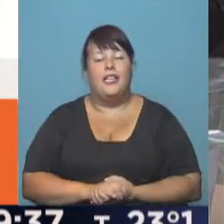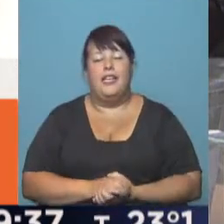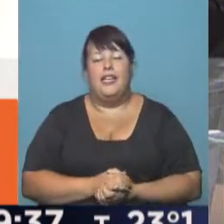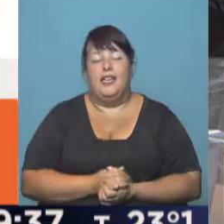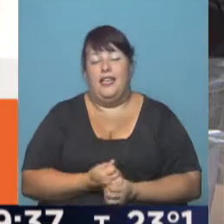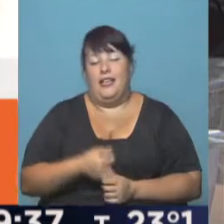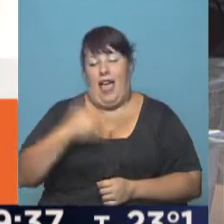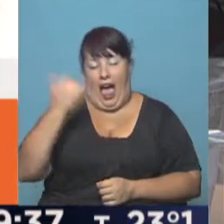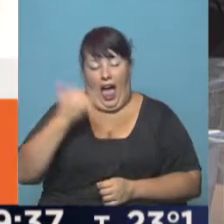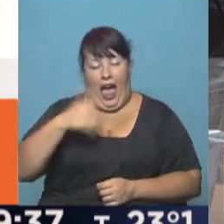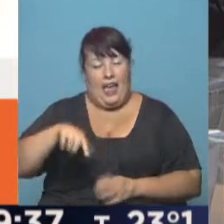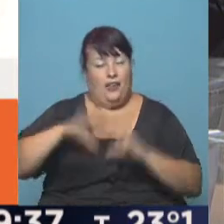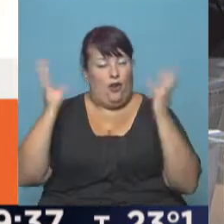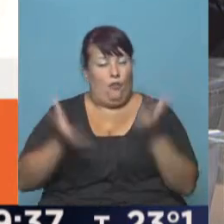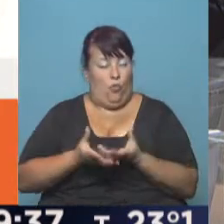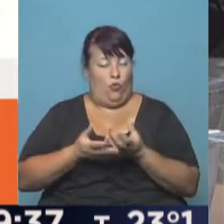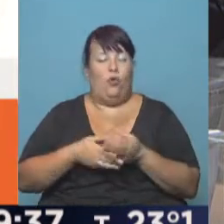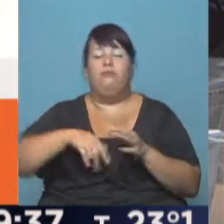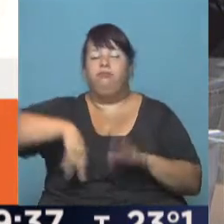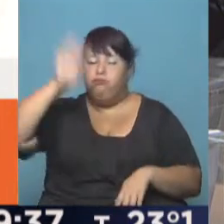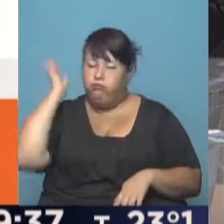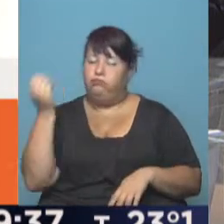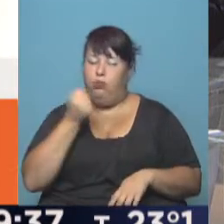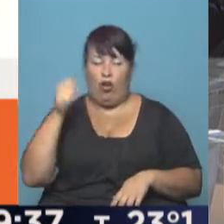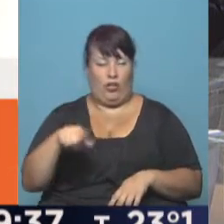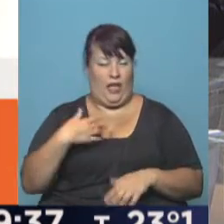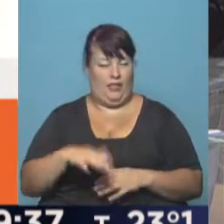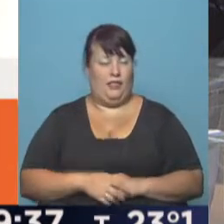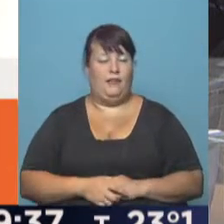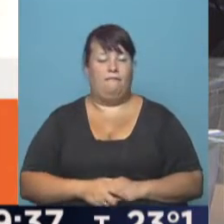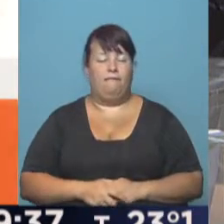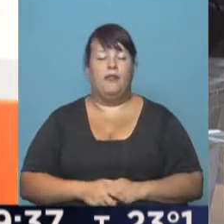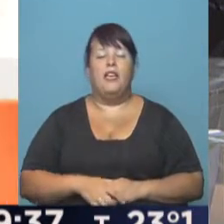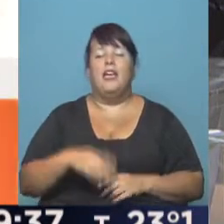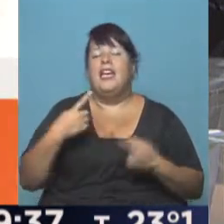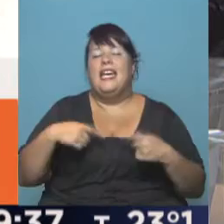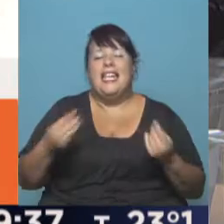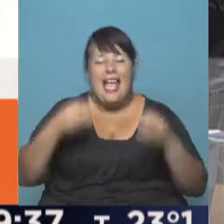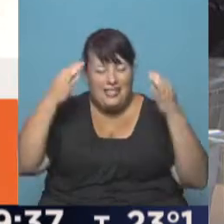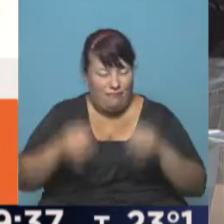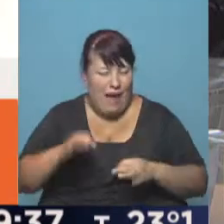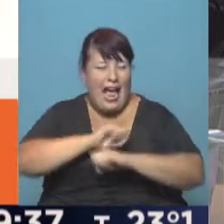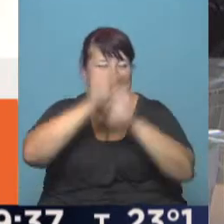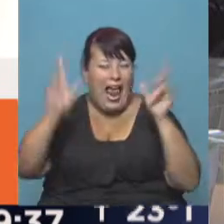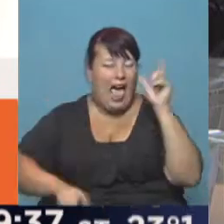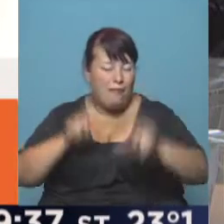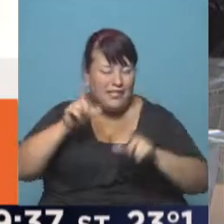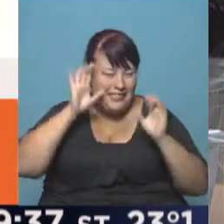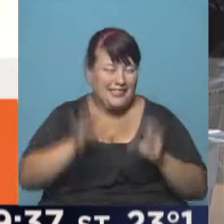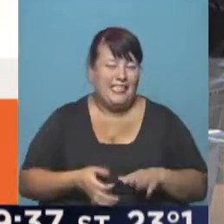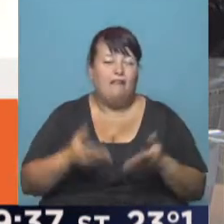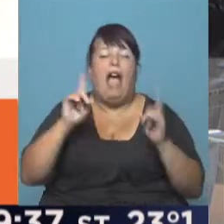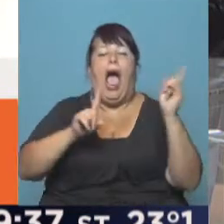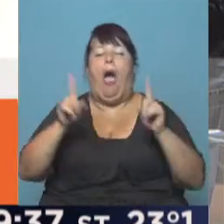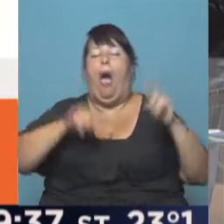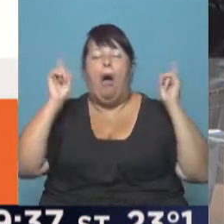que existen en el mundo. Tiene una alta incidencia. ¿De qué se trata concretamente? Para explicarle a la gente que tal vez